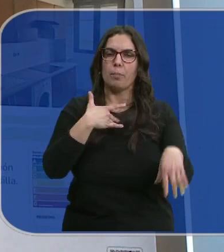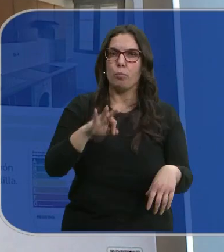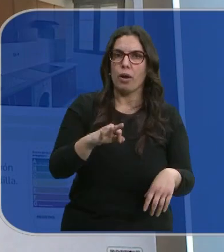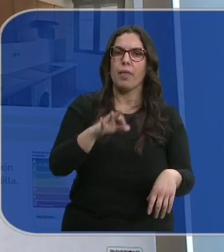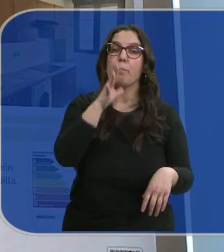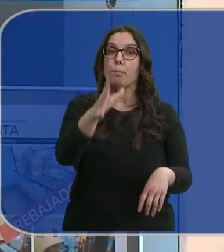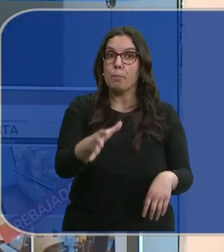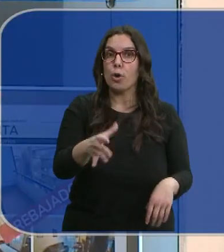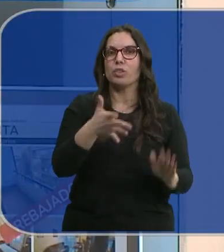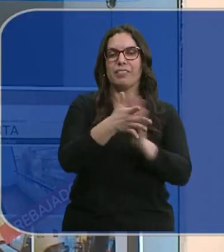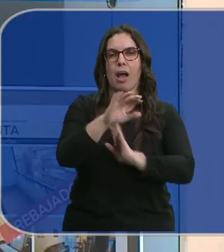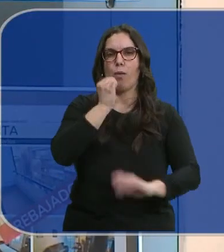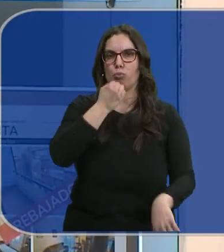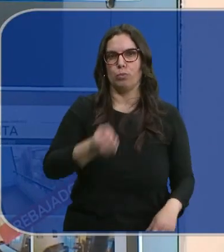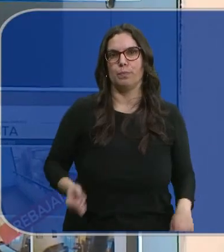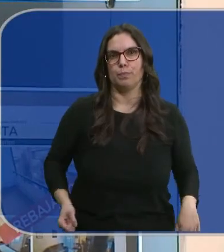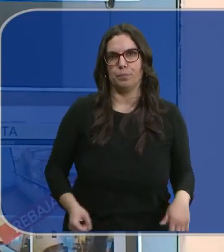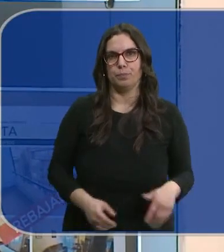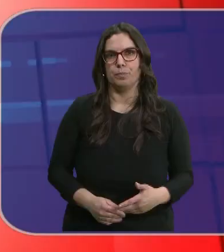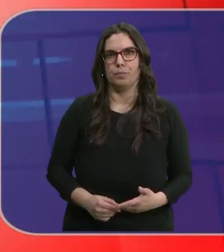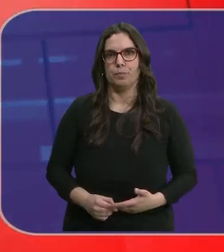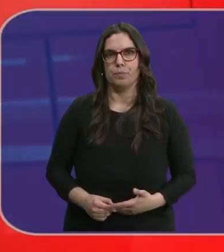gastos por considerarlos abusivos.